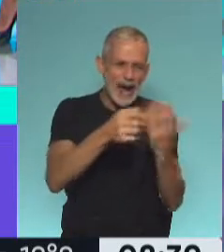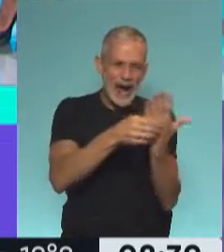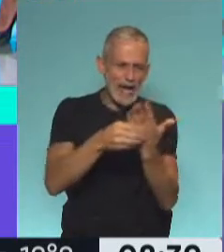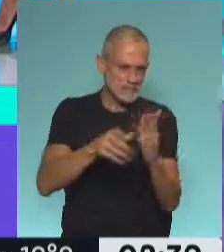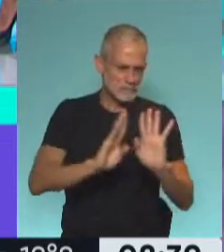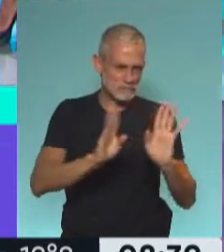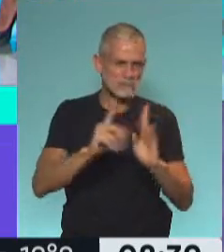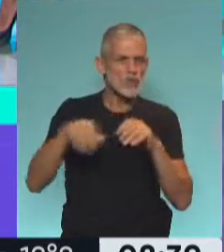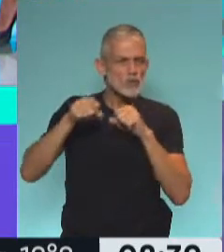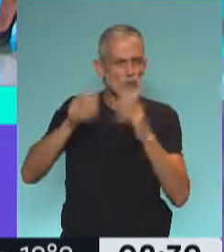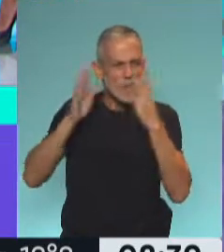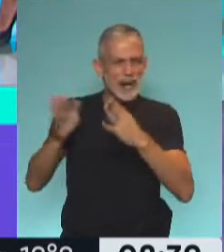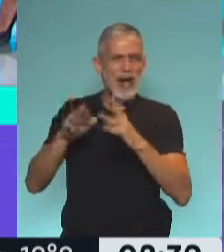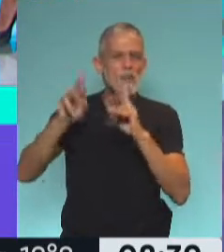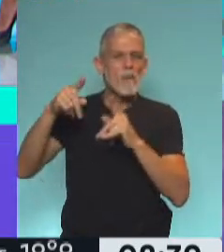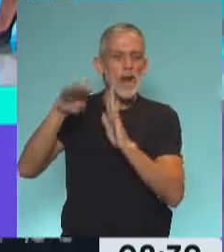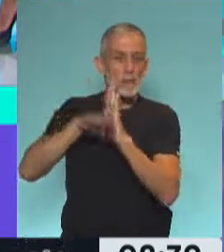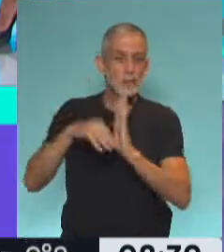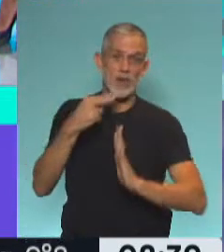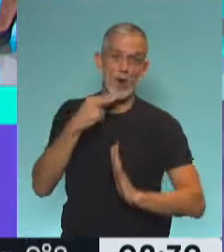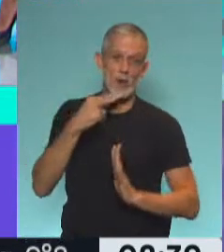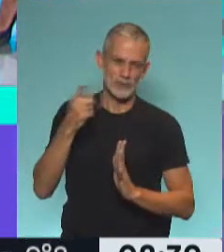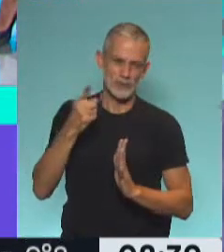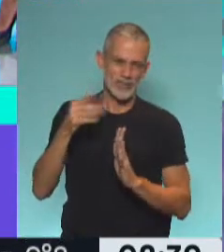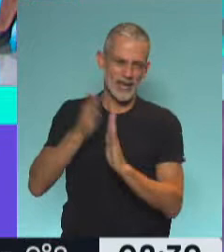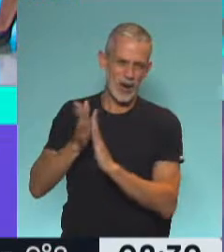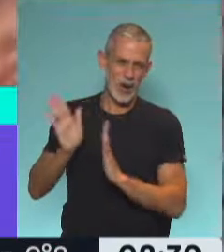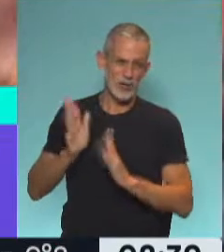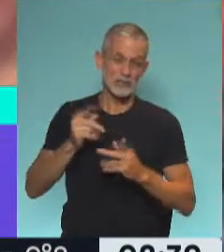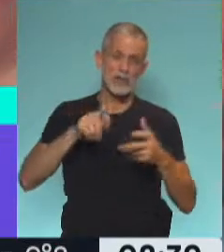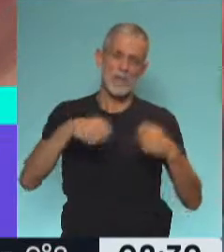en los supermercados. Eso supongo que los habrá perjudicado, ¿no?